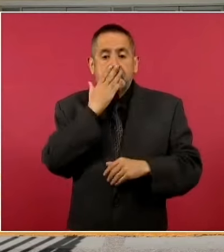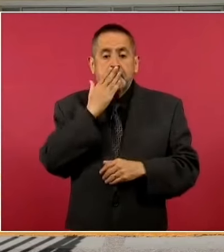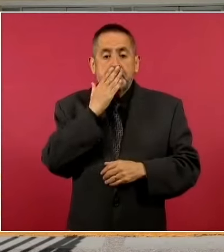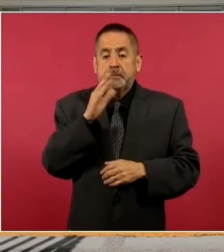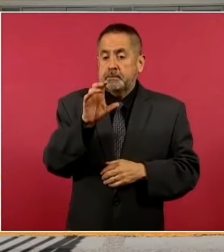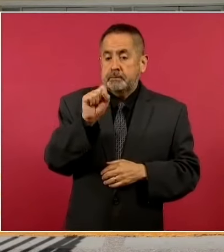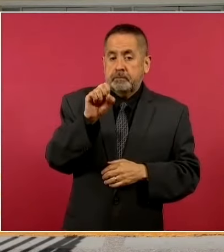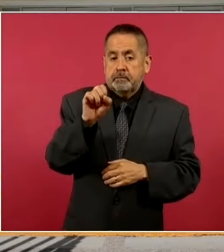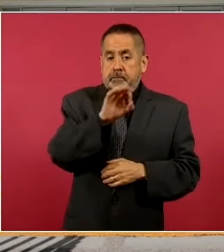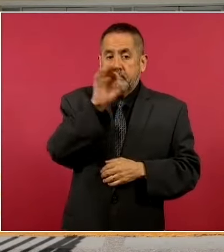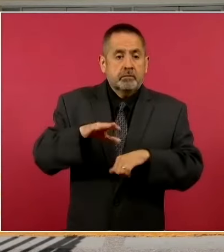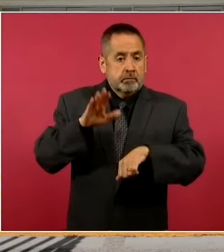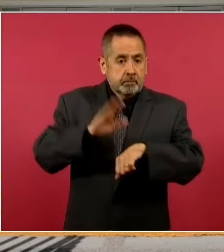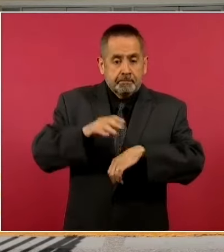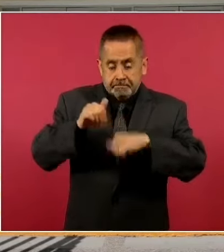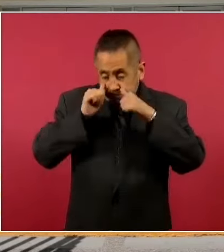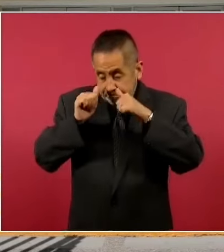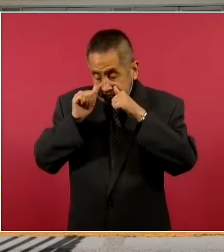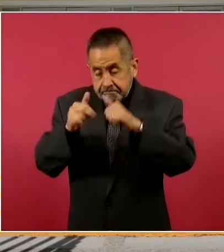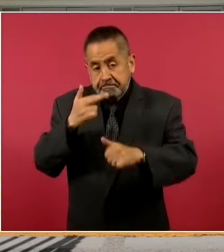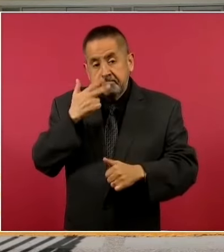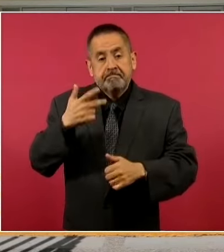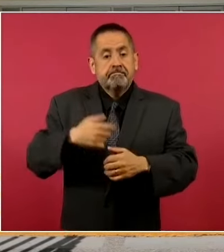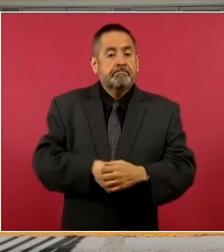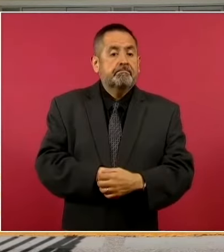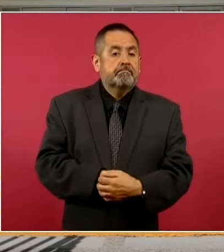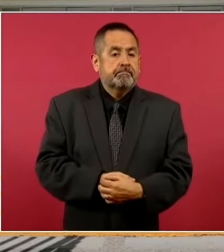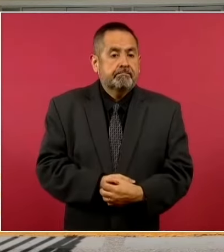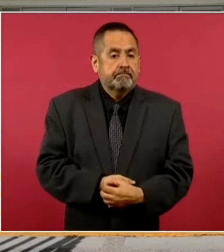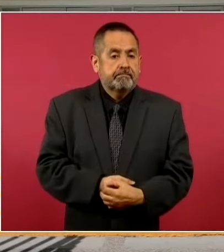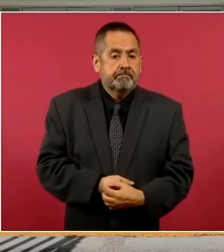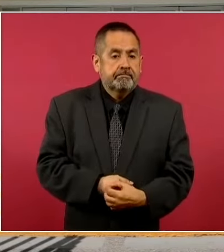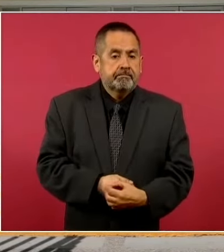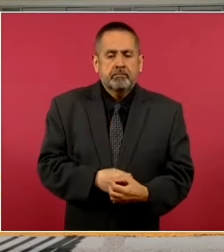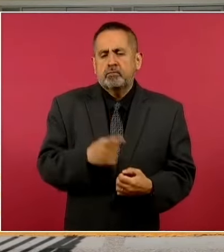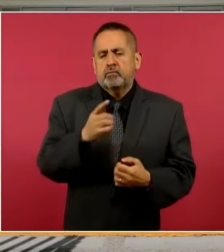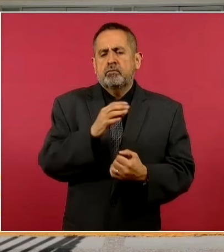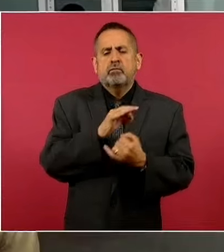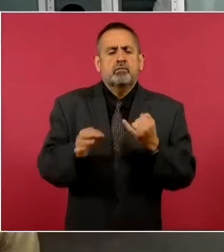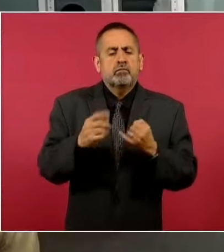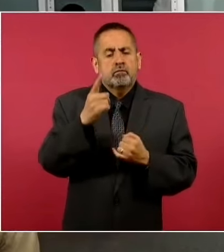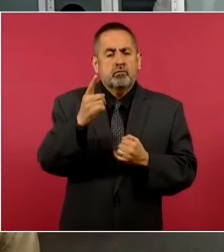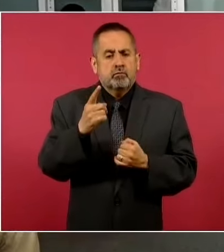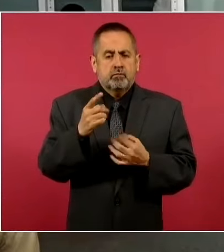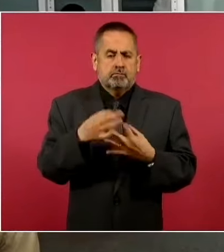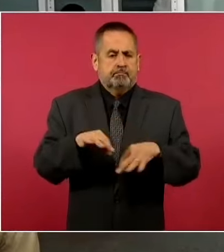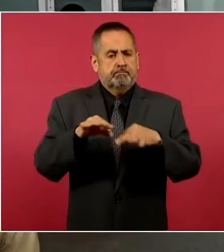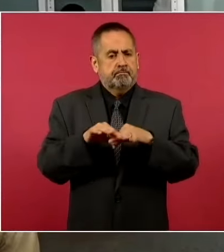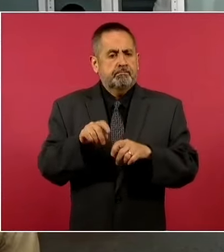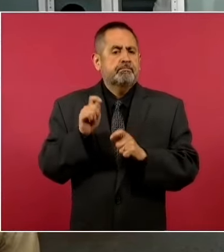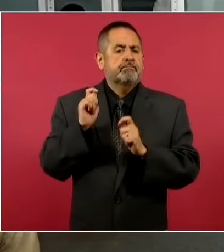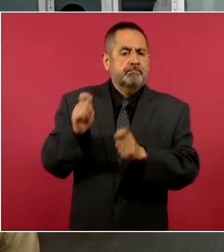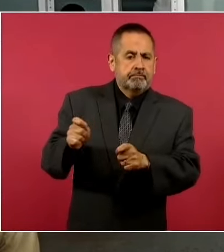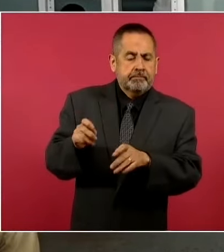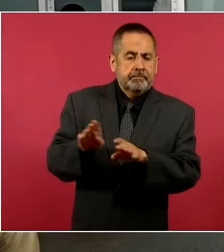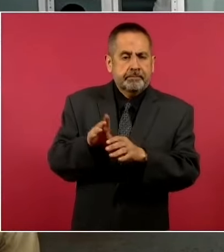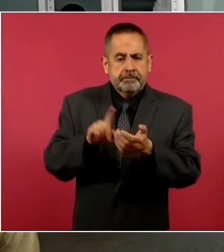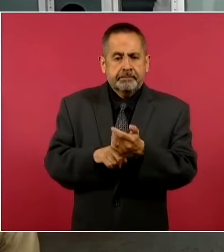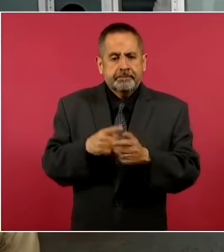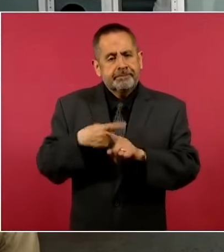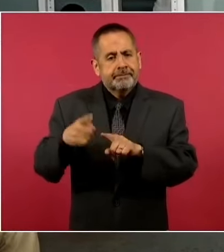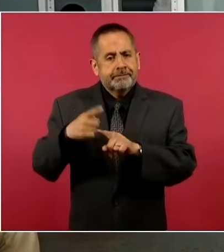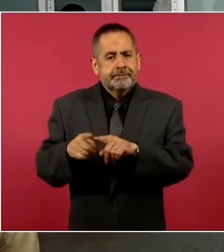más cirugías que antes. Finalmente, un tema muy sensible y muy importante que es parte de estas